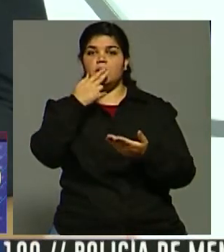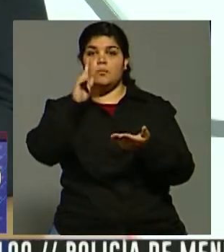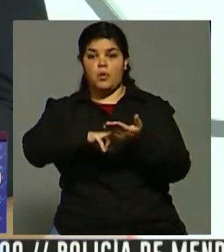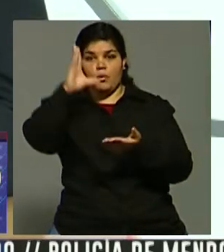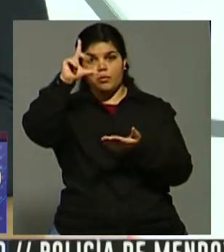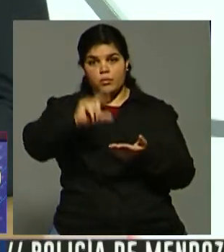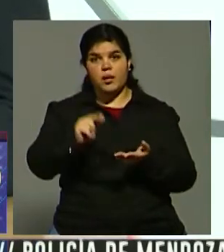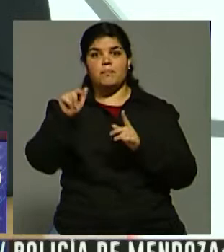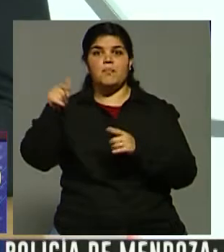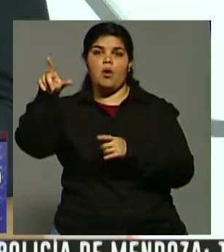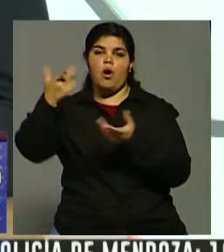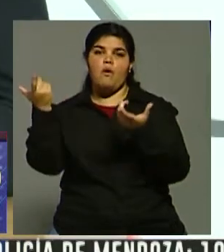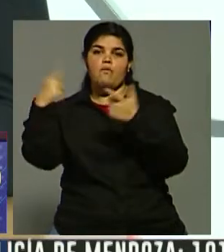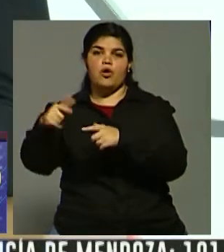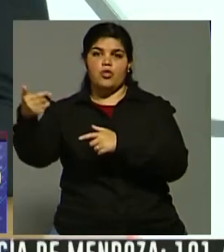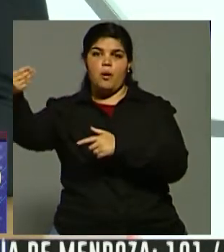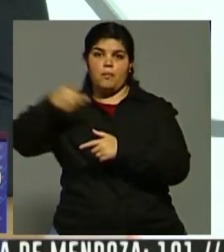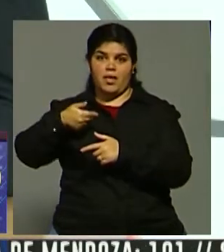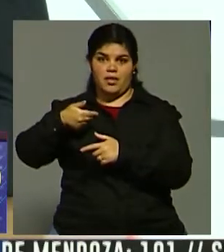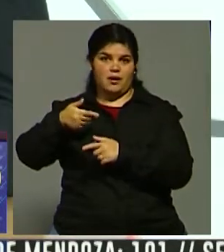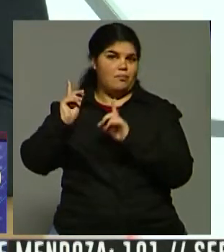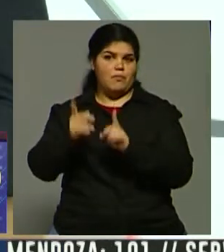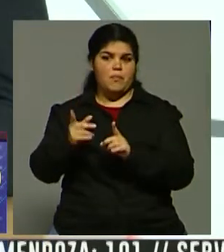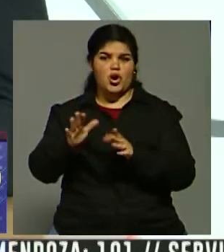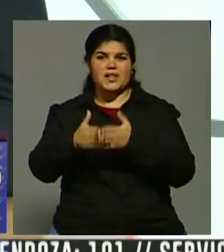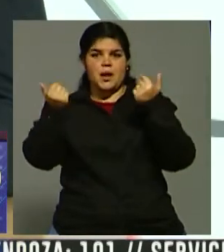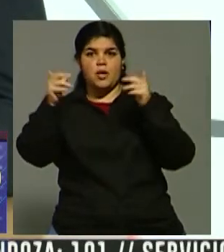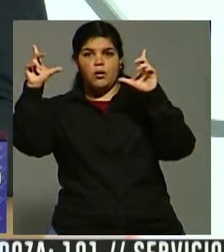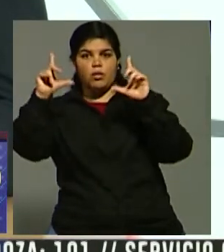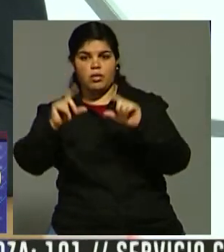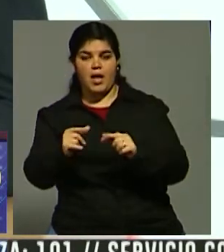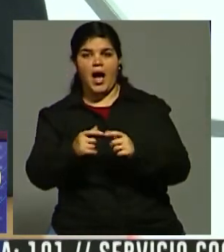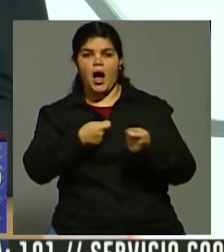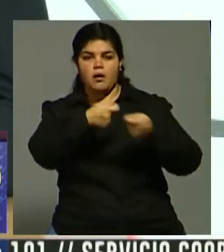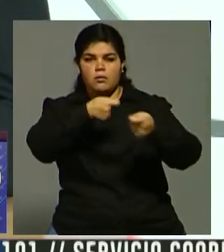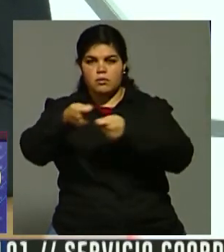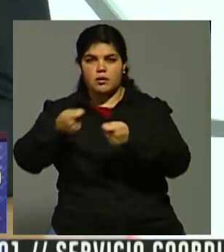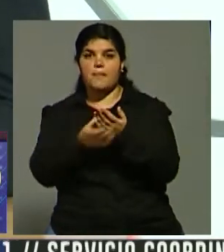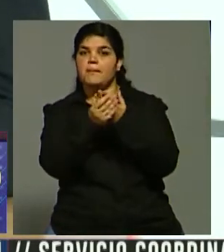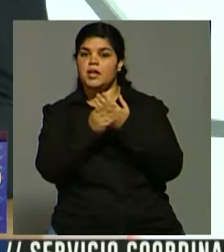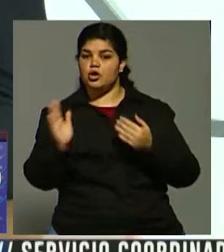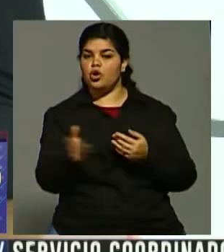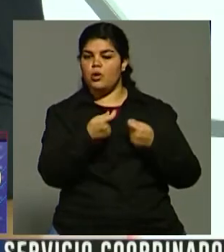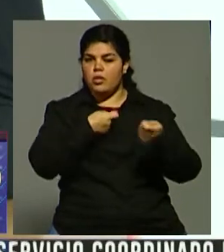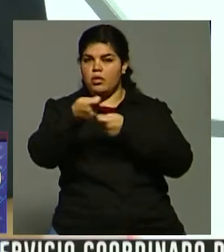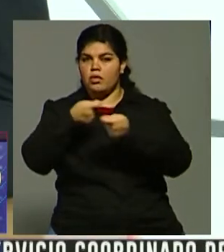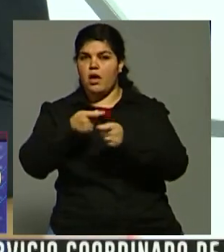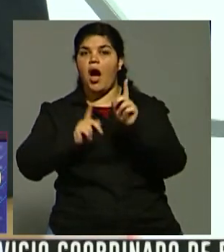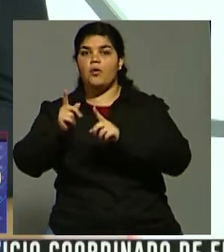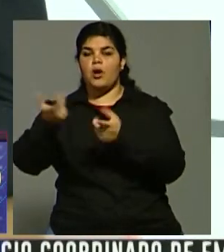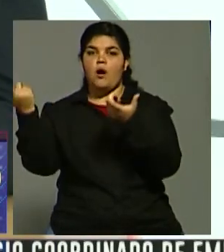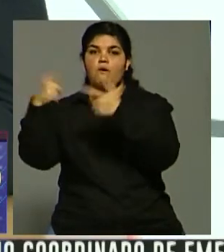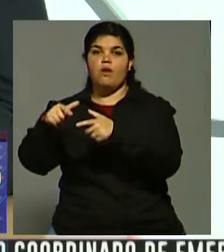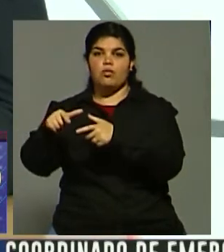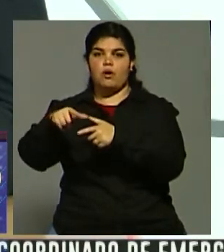de una manera muchísimo más rápida con lo cual su función va a ser esa ir coordinando con todos los ministros algunas exigencias del fondo como